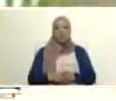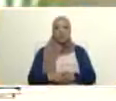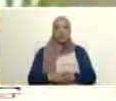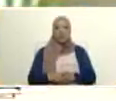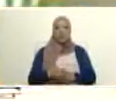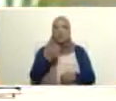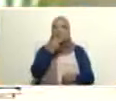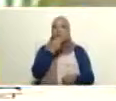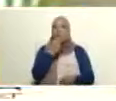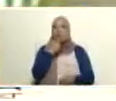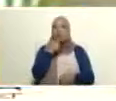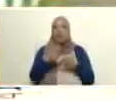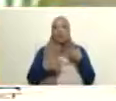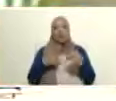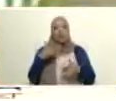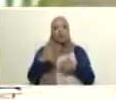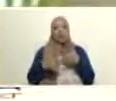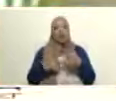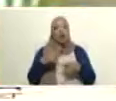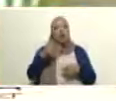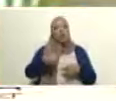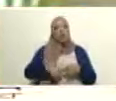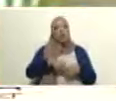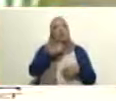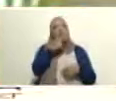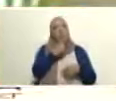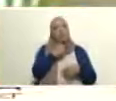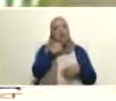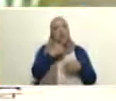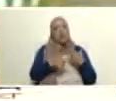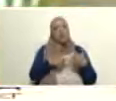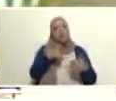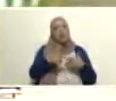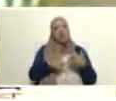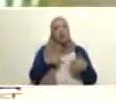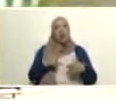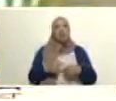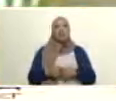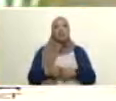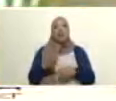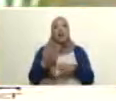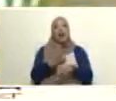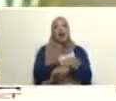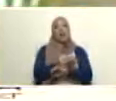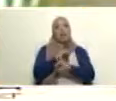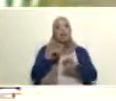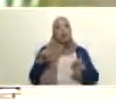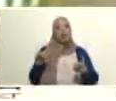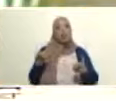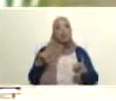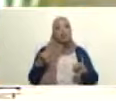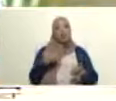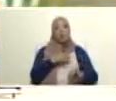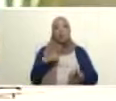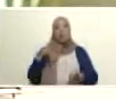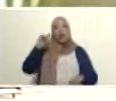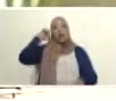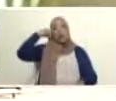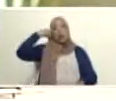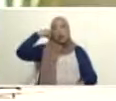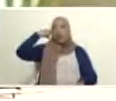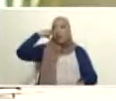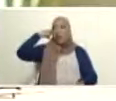Jornada bonita. Jornada bonita. Pero antes de despedir, quiero recordar,